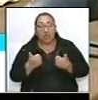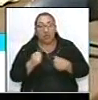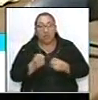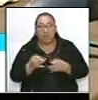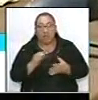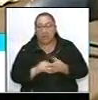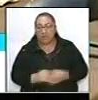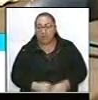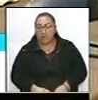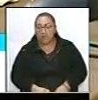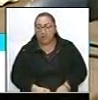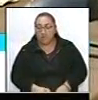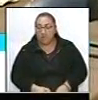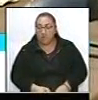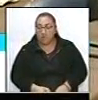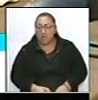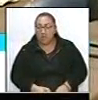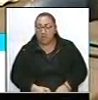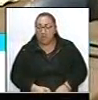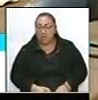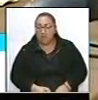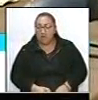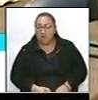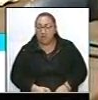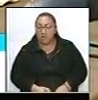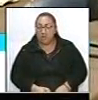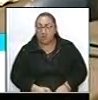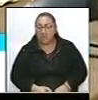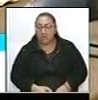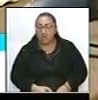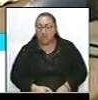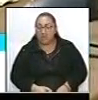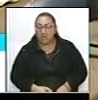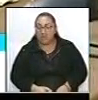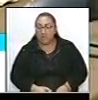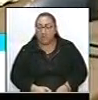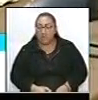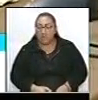ocasiones. Y eso es lo único que podría decir. Muchas gracias. ¿Alguien más de Lima?